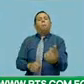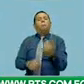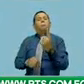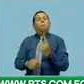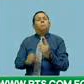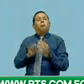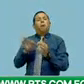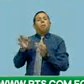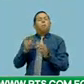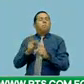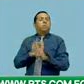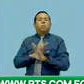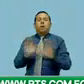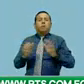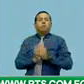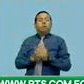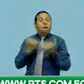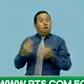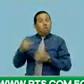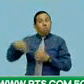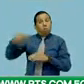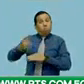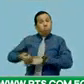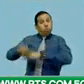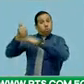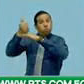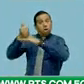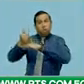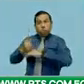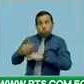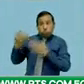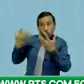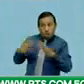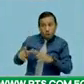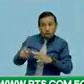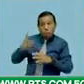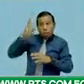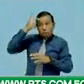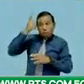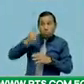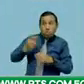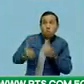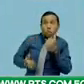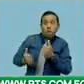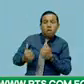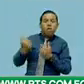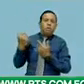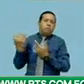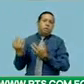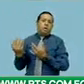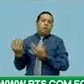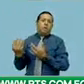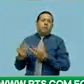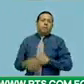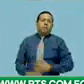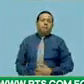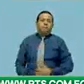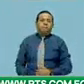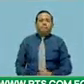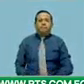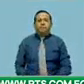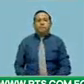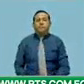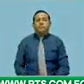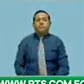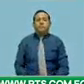esperar el pronunciamiento del Tribunal Contencioso en torno a la audiencia única de pruebas y alegatos, informó